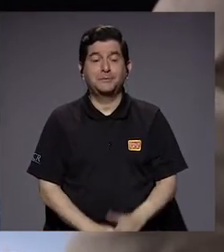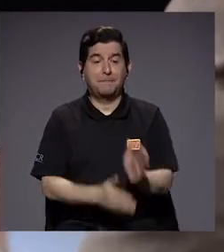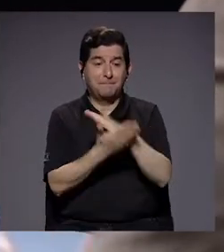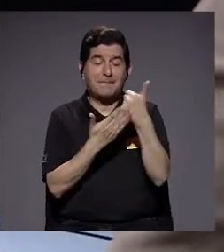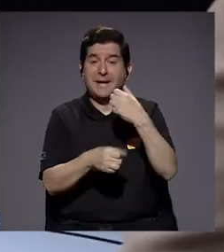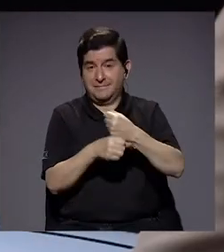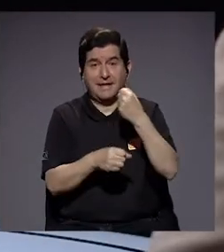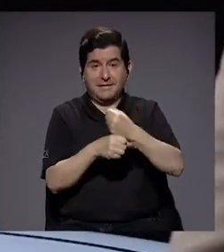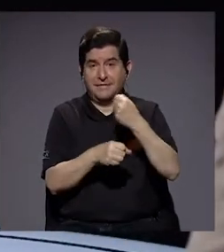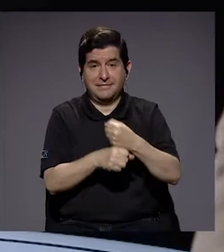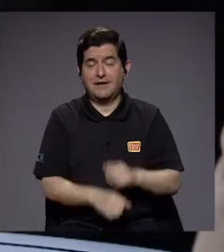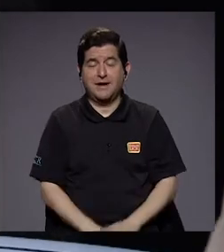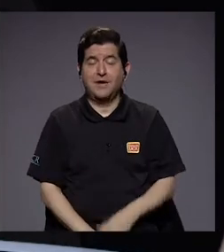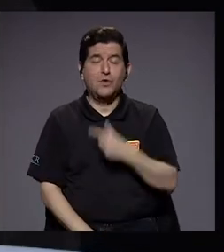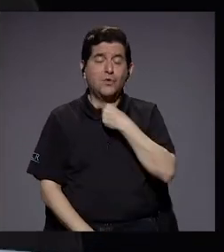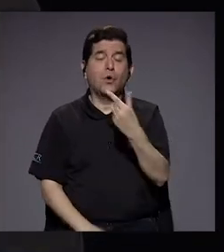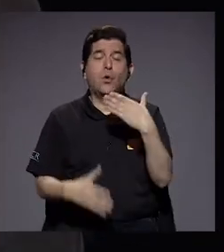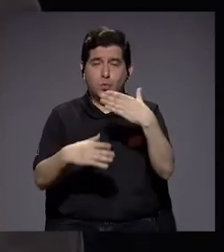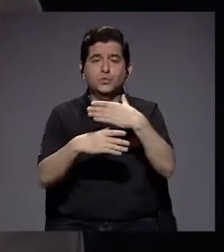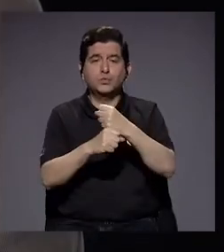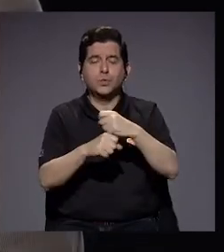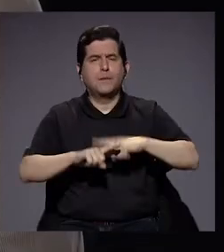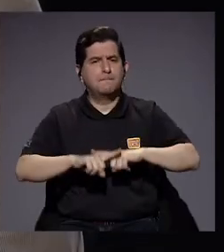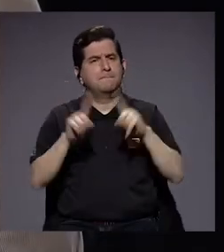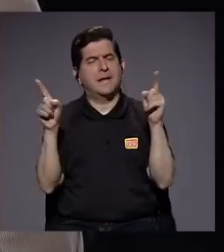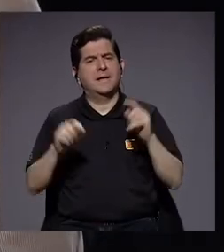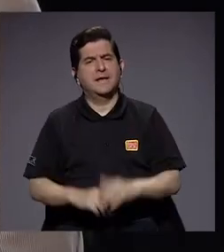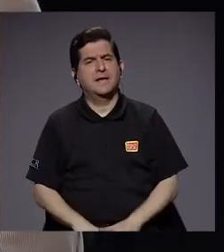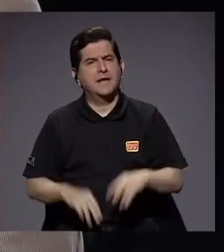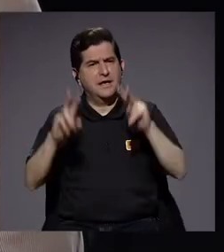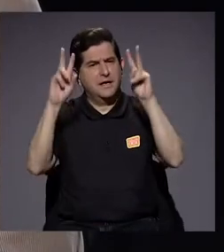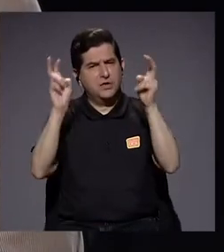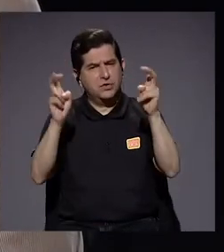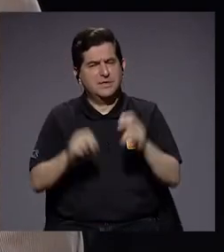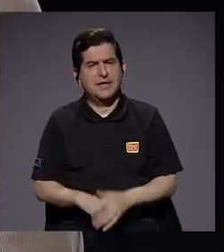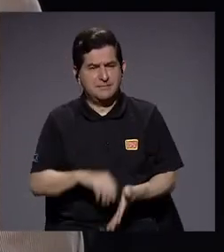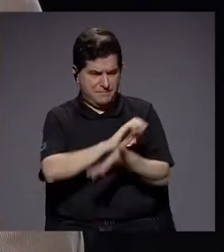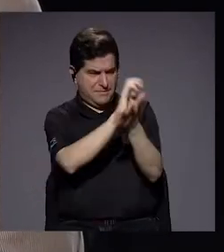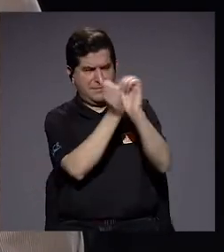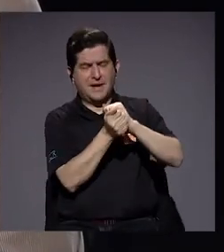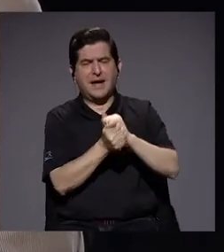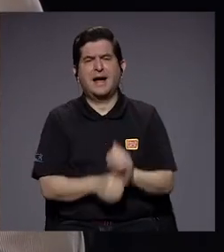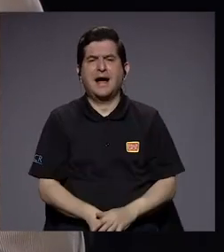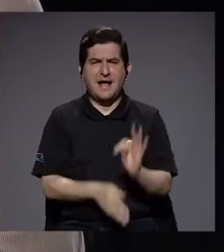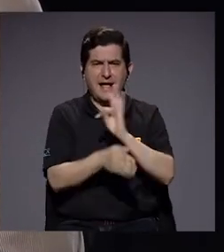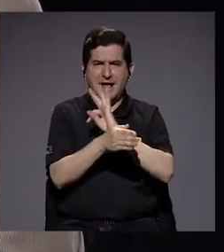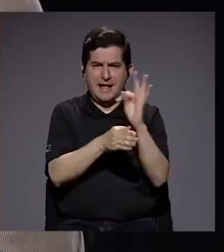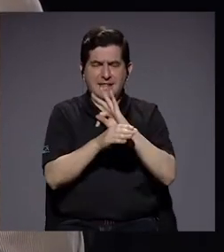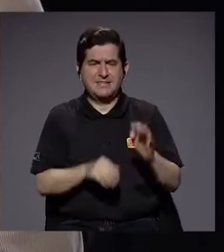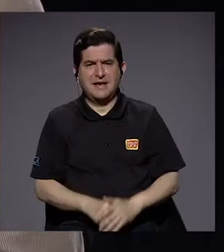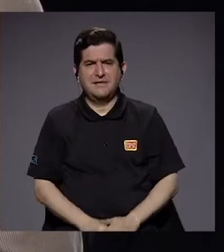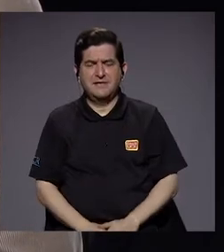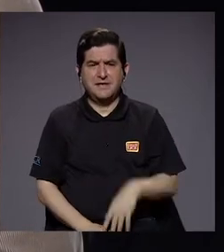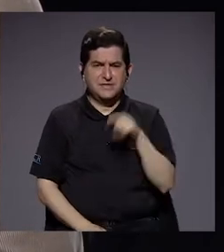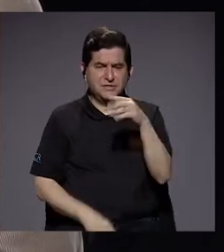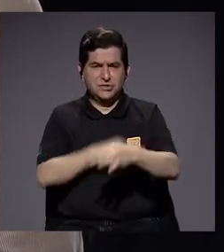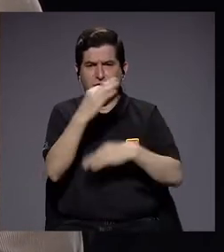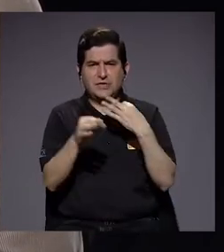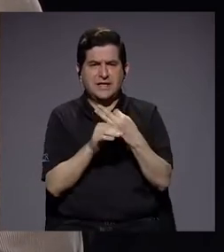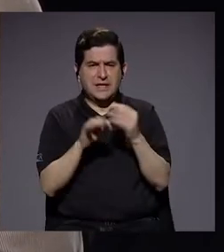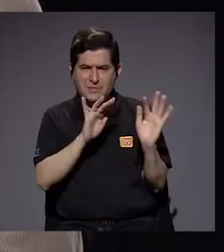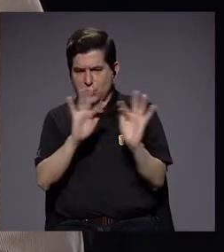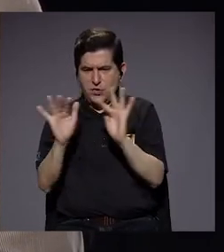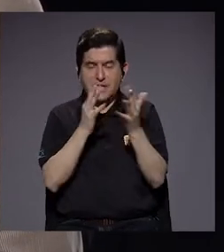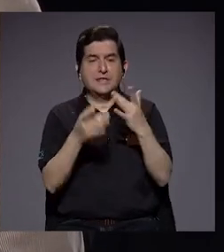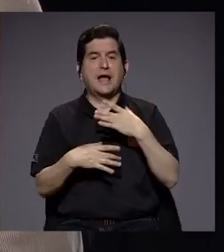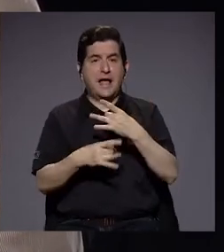era parte del trabajo y que se hacía con mucho gusto, repito. Pero sí, el tema de la transición a la televisión digital fue un reto muy,